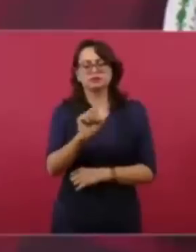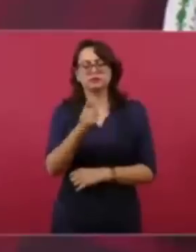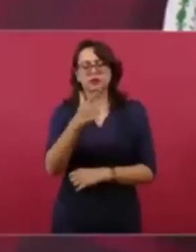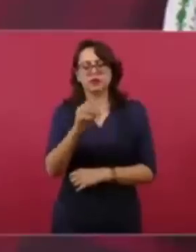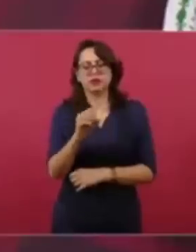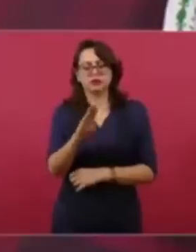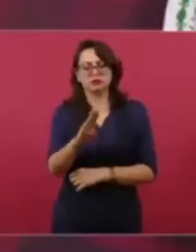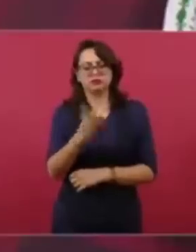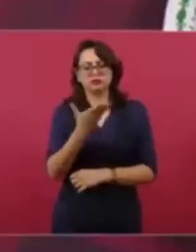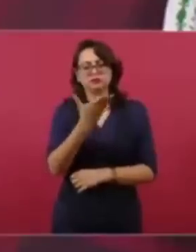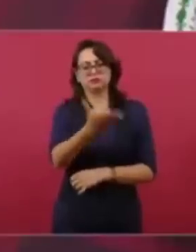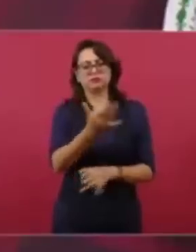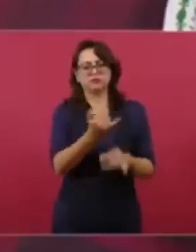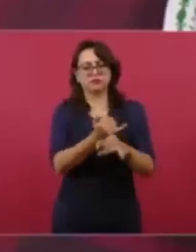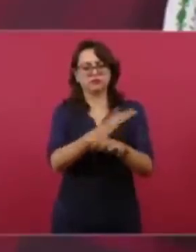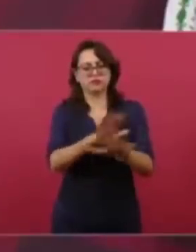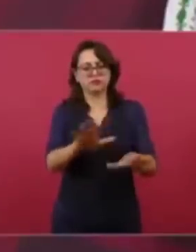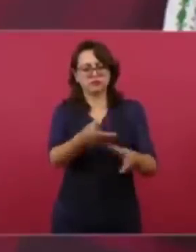tenemos